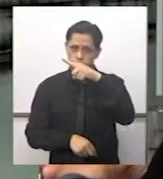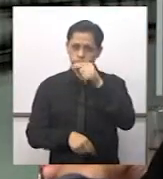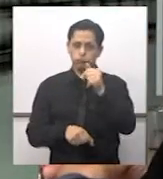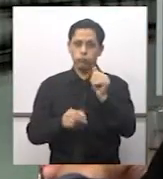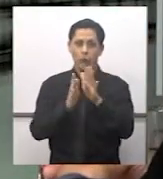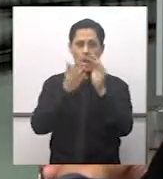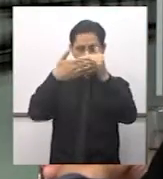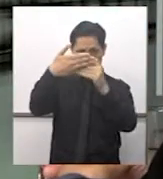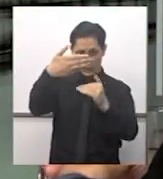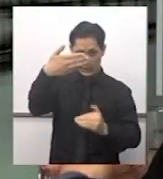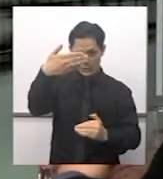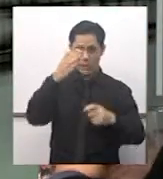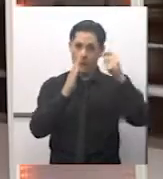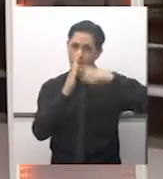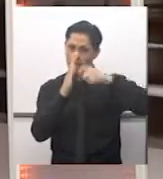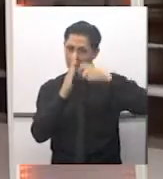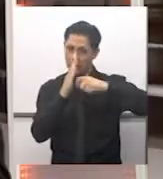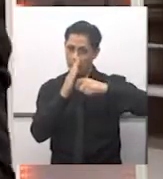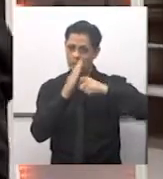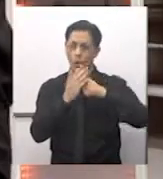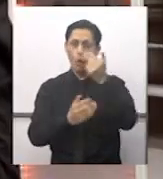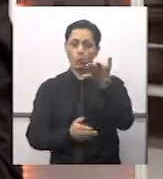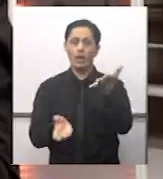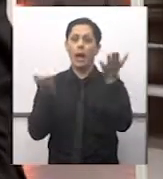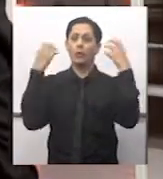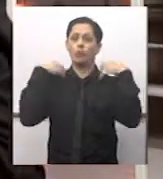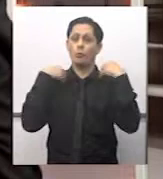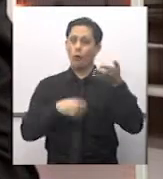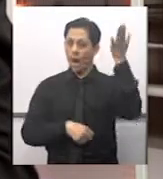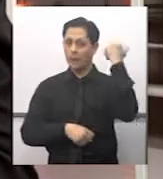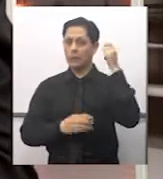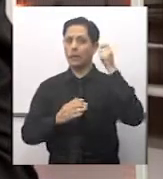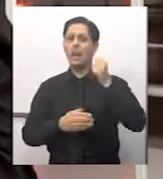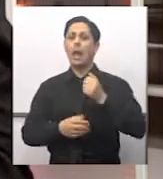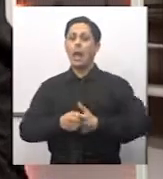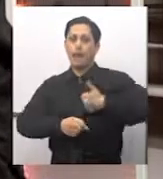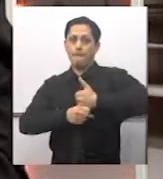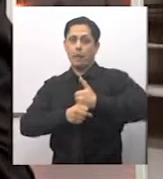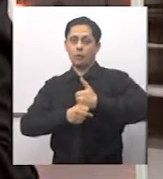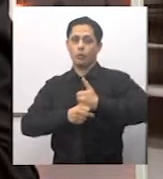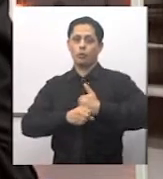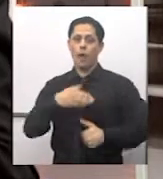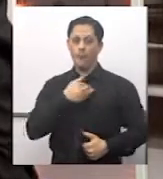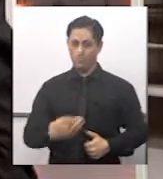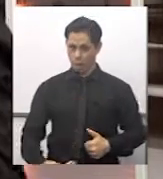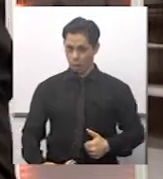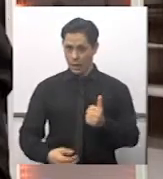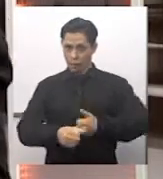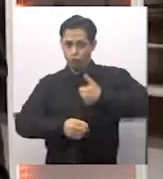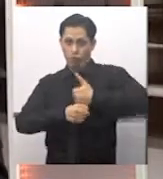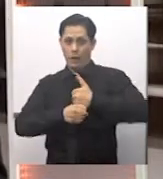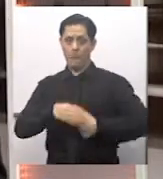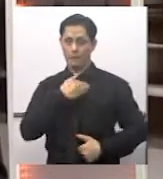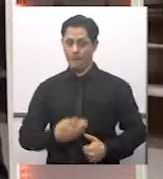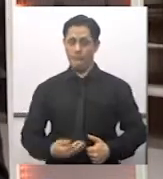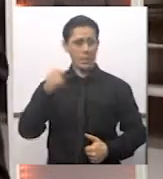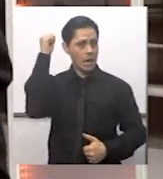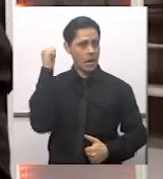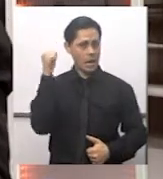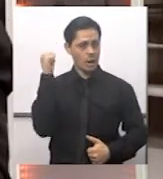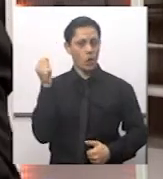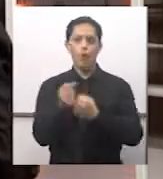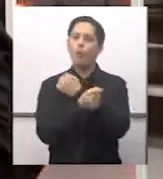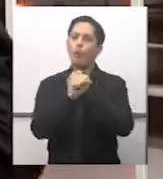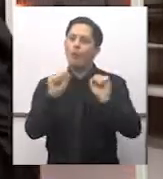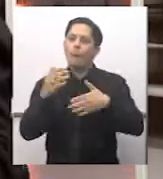de lo que fue la agenda de estos meses, porque recordemos que usted asumió, ¿no es cierto?, en el mes de marzo. Así es. Una vez que asume el gobierno del presidente Sebastián Piñera. Por lo tanto,